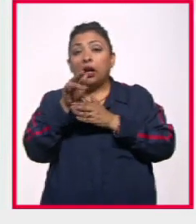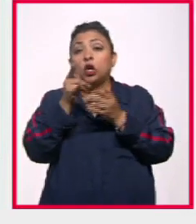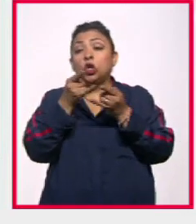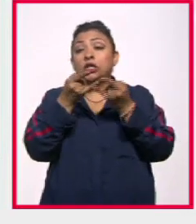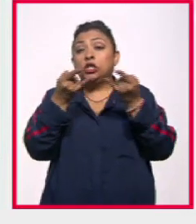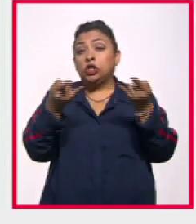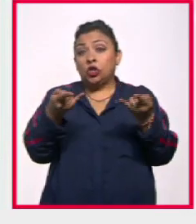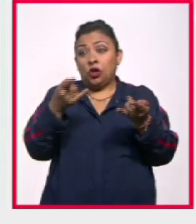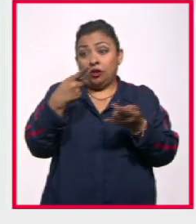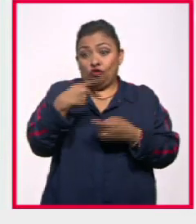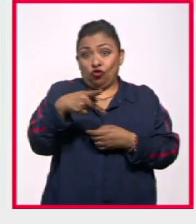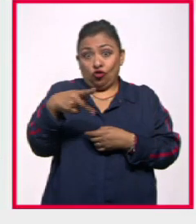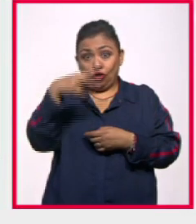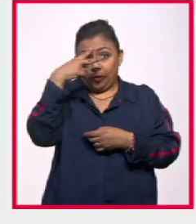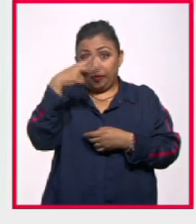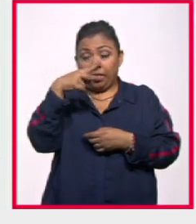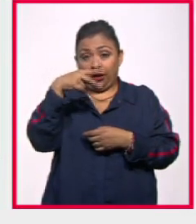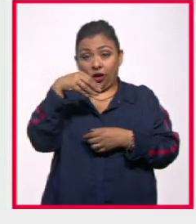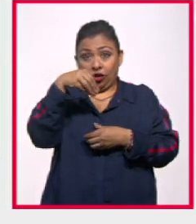luz.